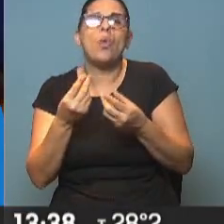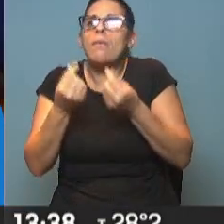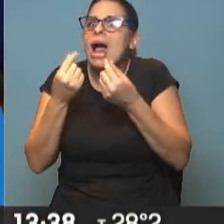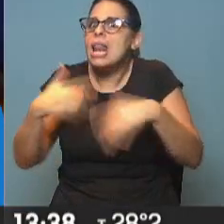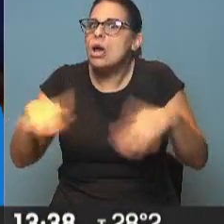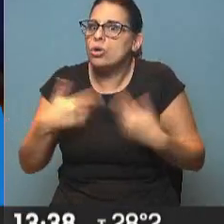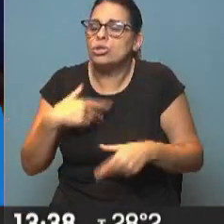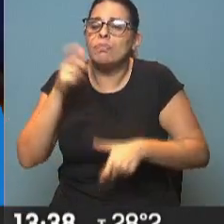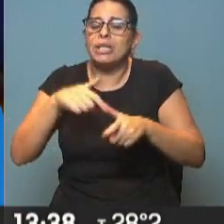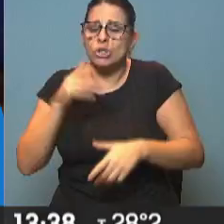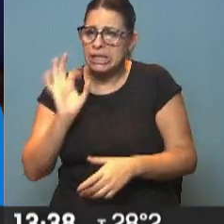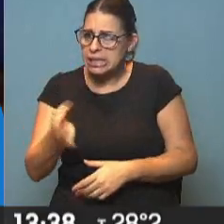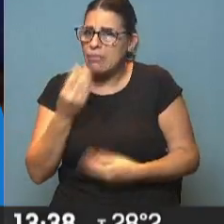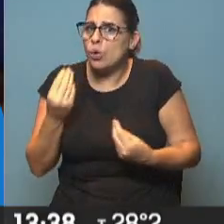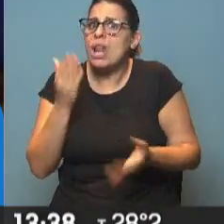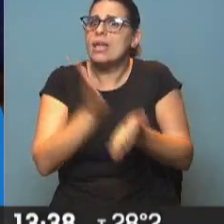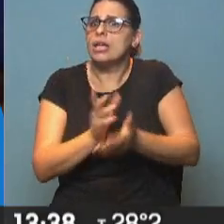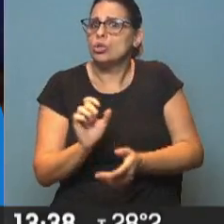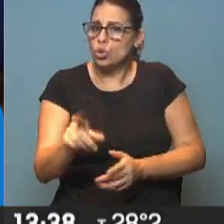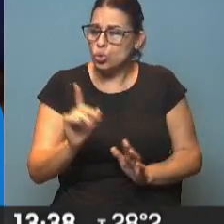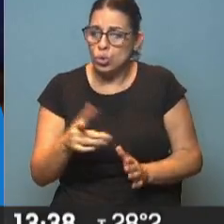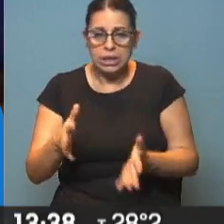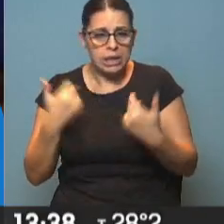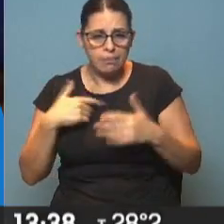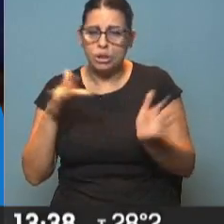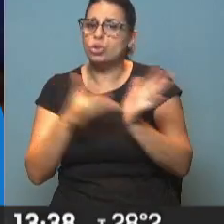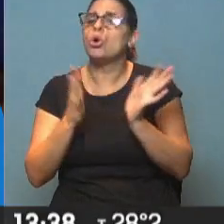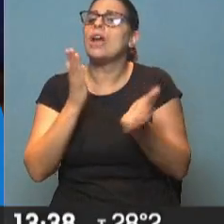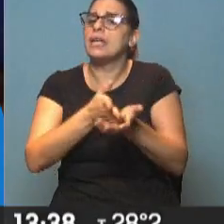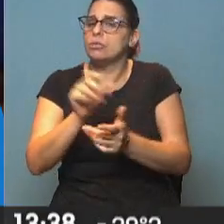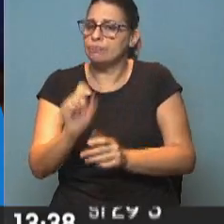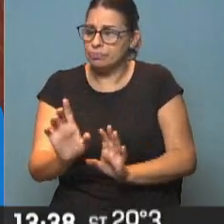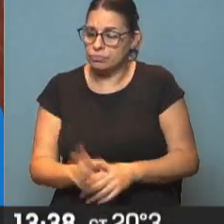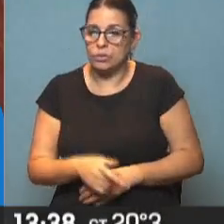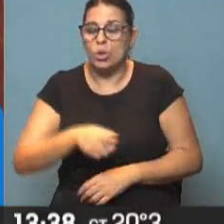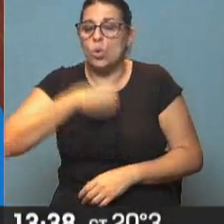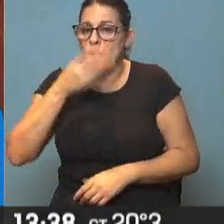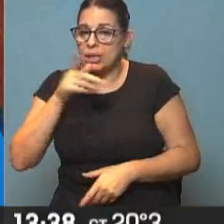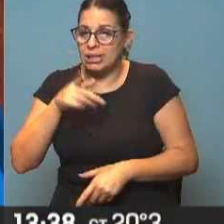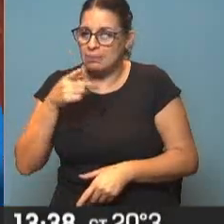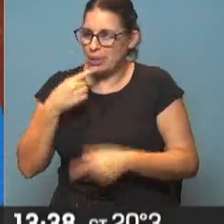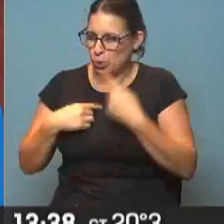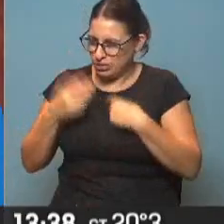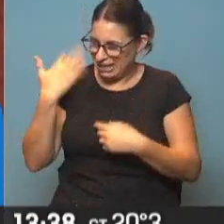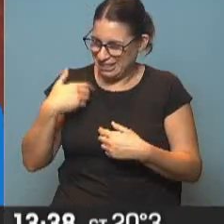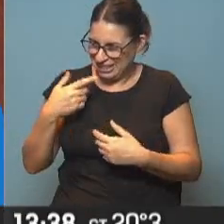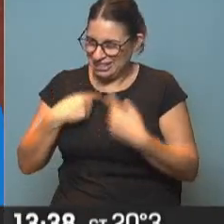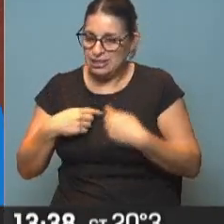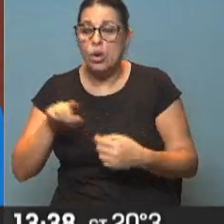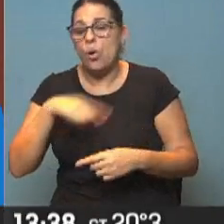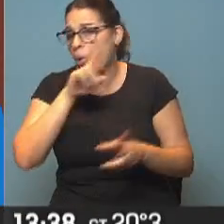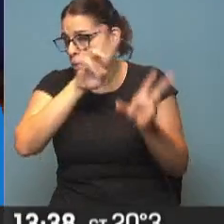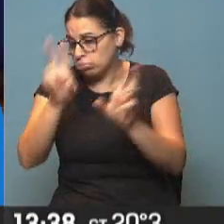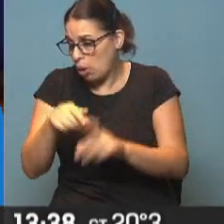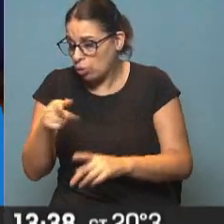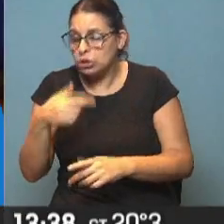consumidor sepa cuáles son sus derechos y que los ejerce inmediatamente es decir en cualquiera los casos que estábamos citando o en otros que se te